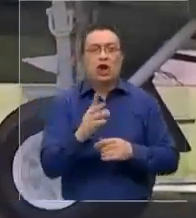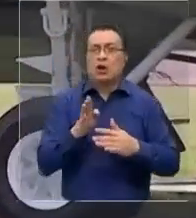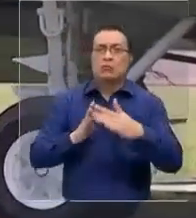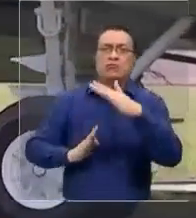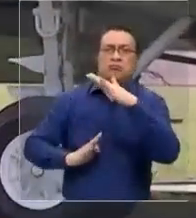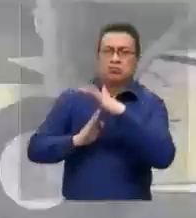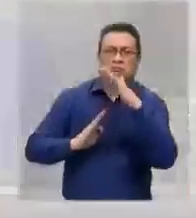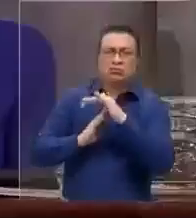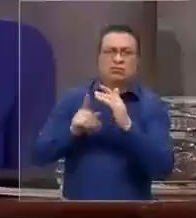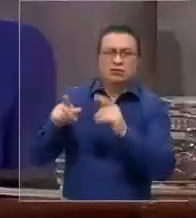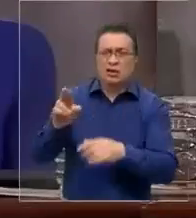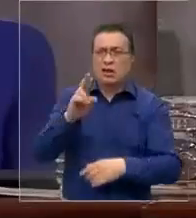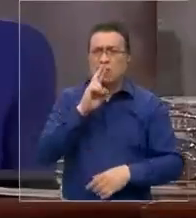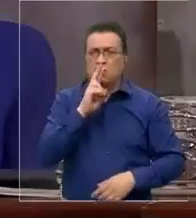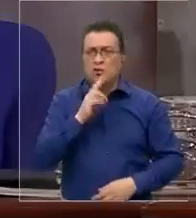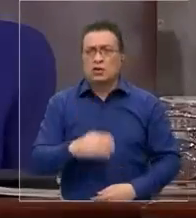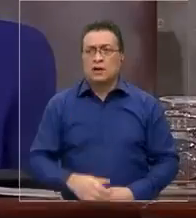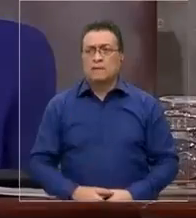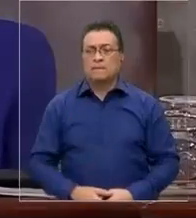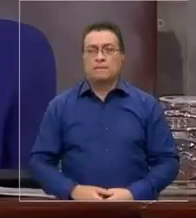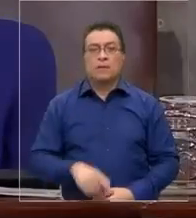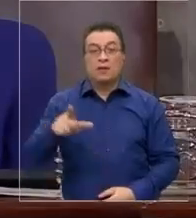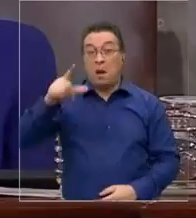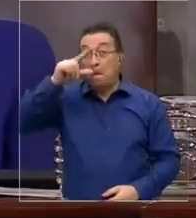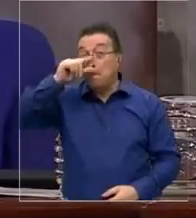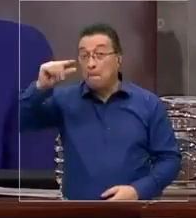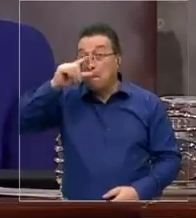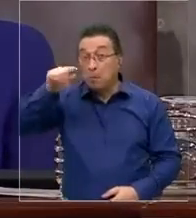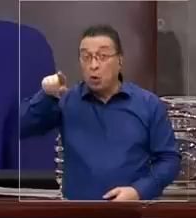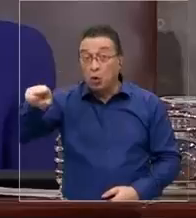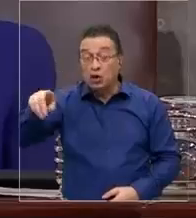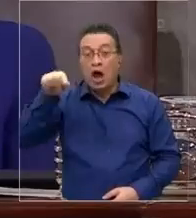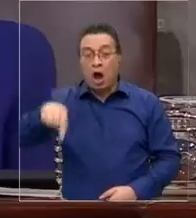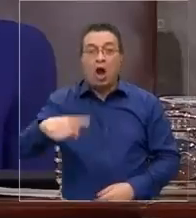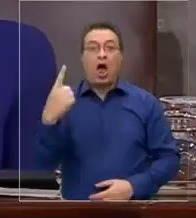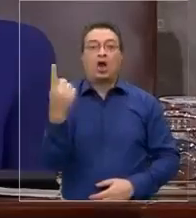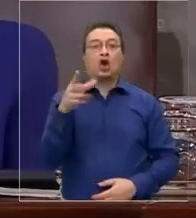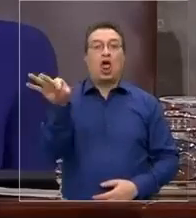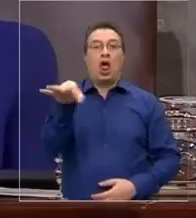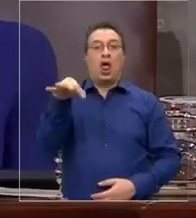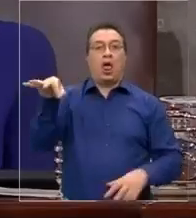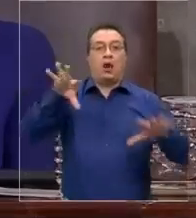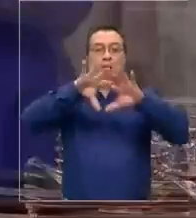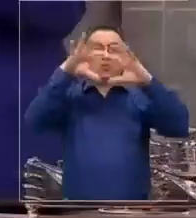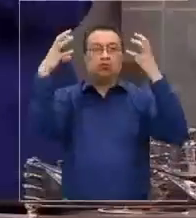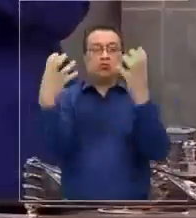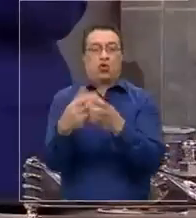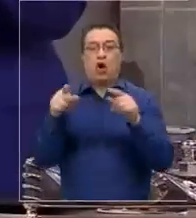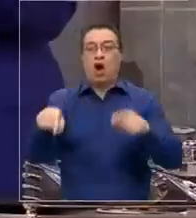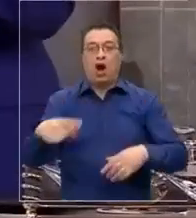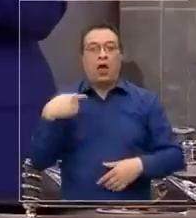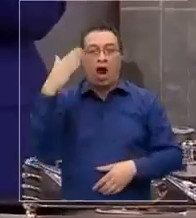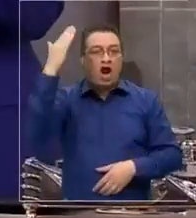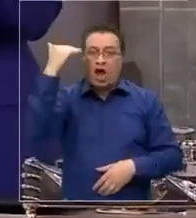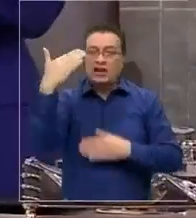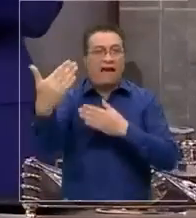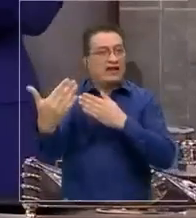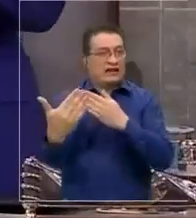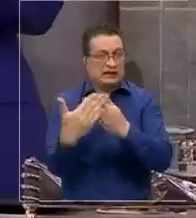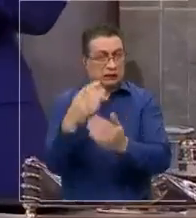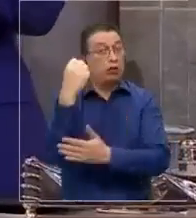potencia euroasiática. Putin ahora está más aislado del mundo que nunca. No tiene idea de lo que se